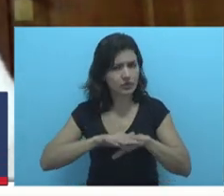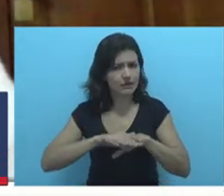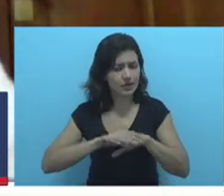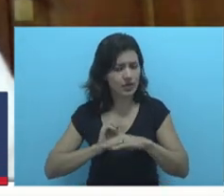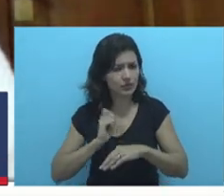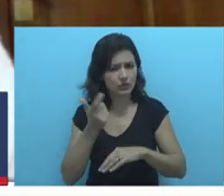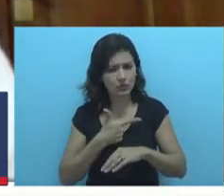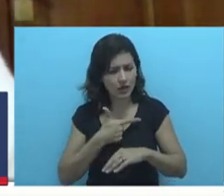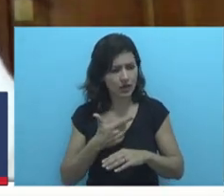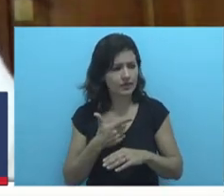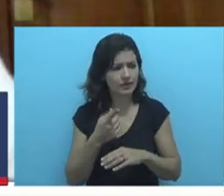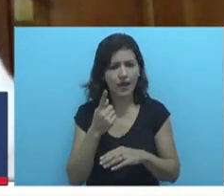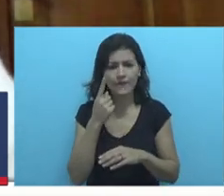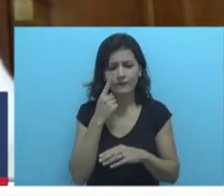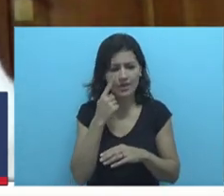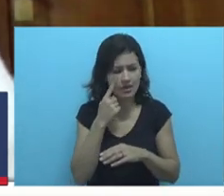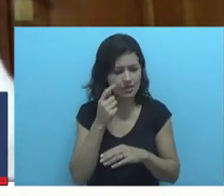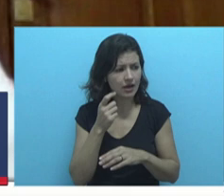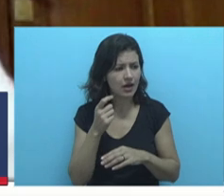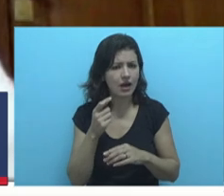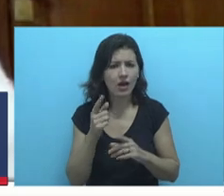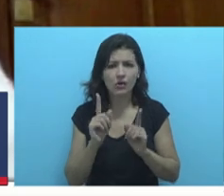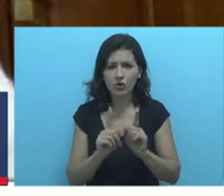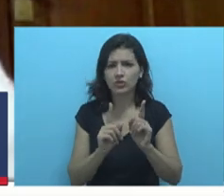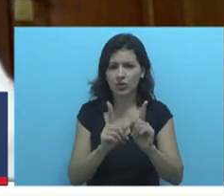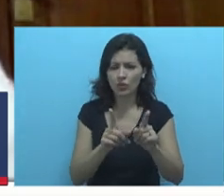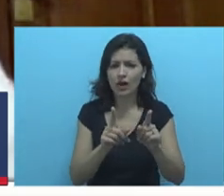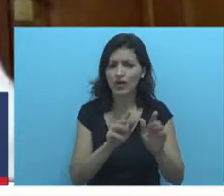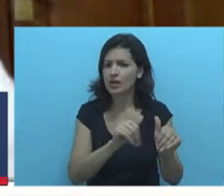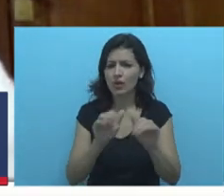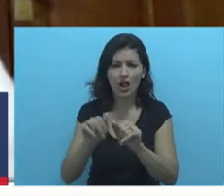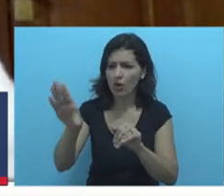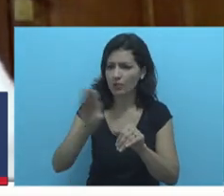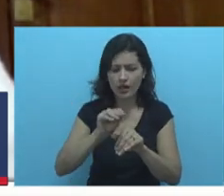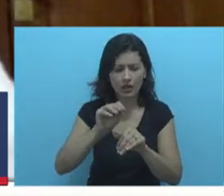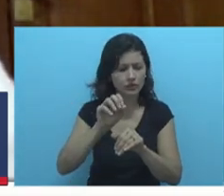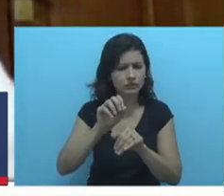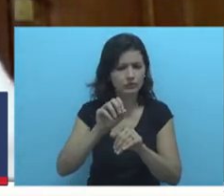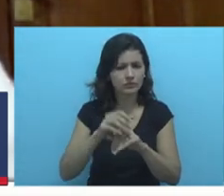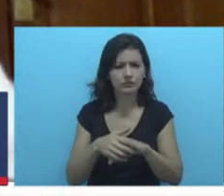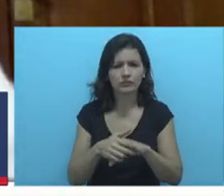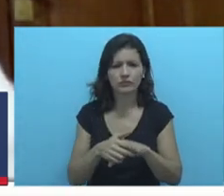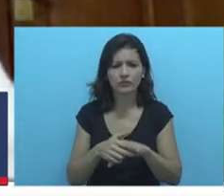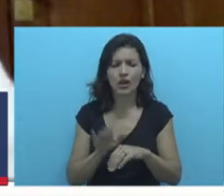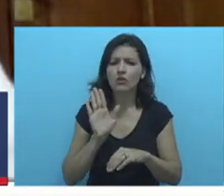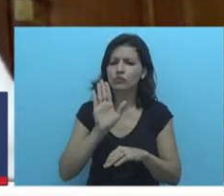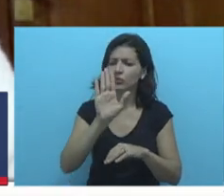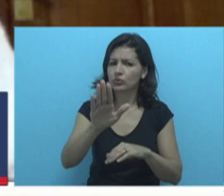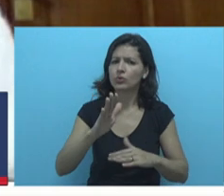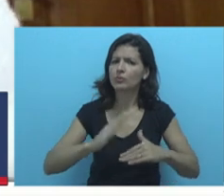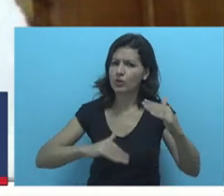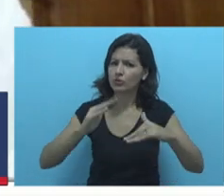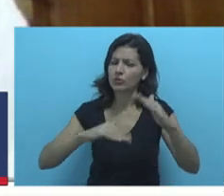privilegios y de llevar adelante nuestra tarea política también sin privilegios, pero siendo conscientes de que tenemos mucho futuro por construir y